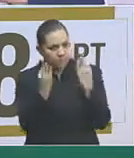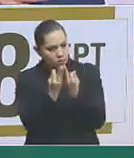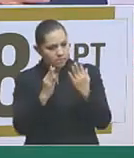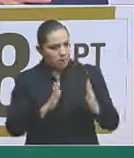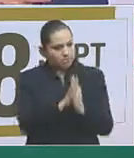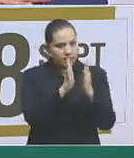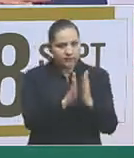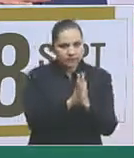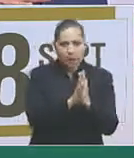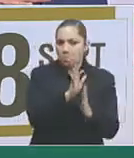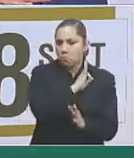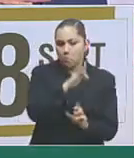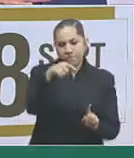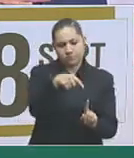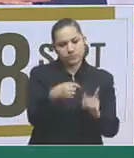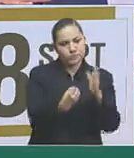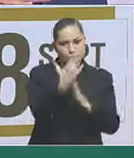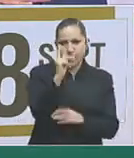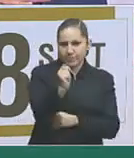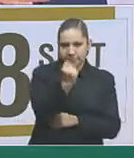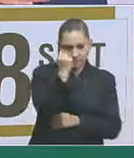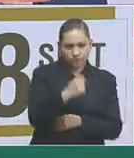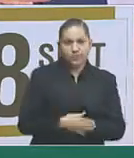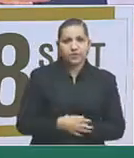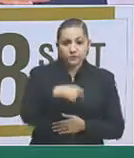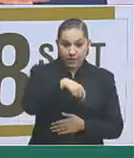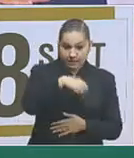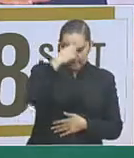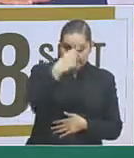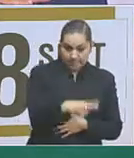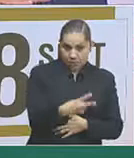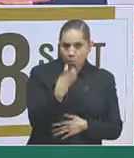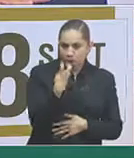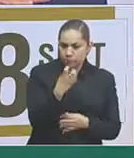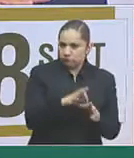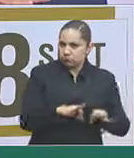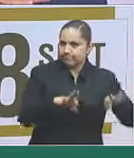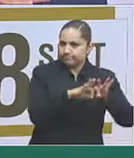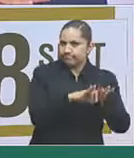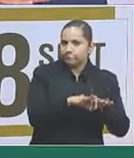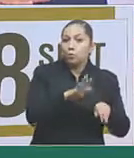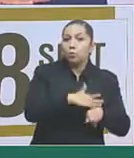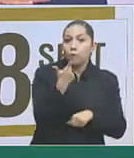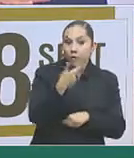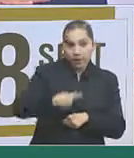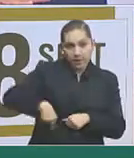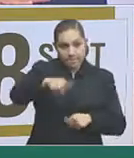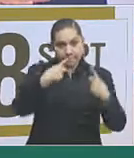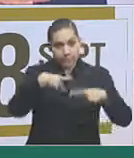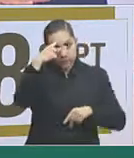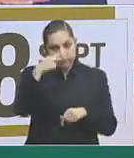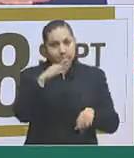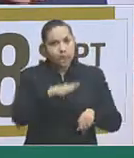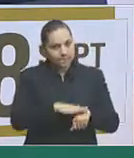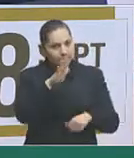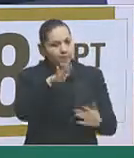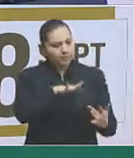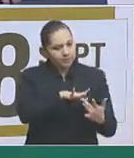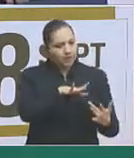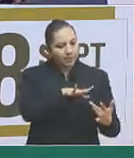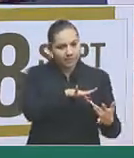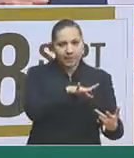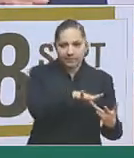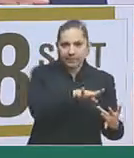para méxico esto es importante porque sus ciudadanos están cada vez más en línea de acuerdo con la encuesta más reciente